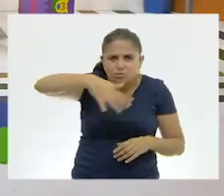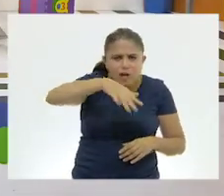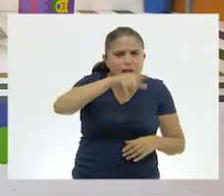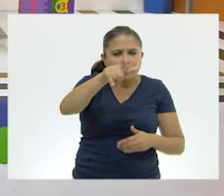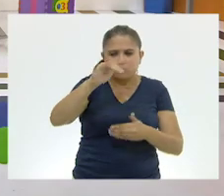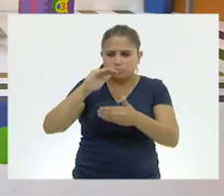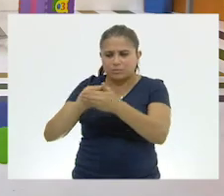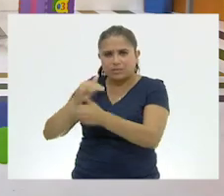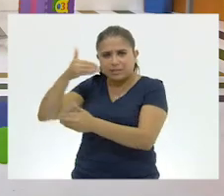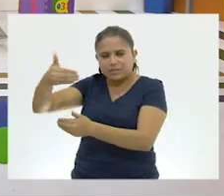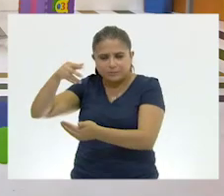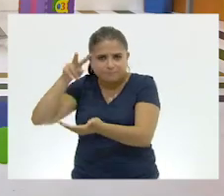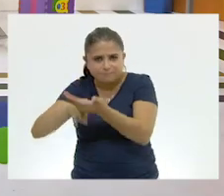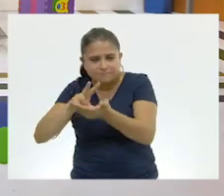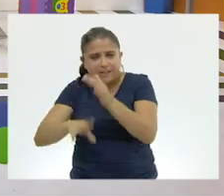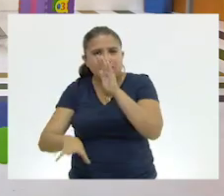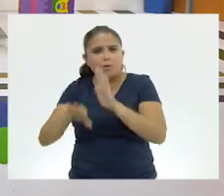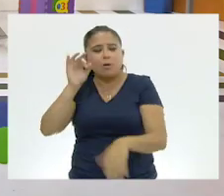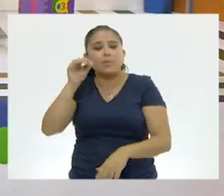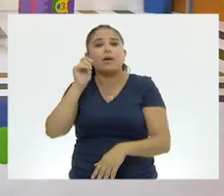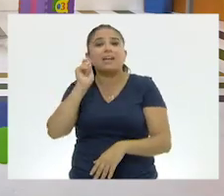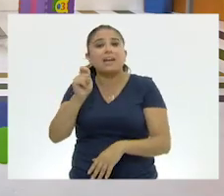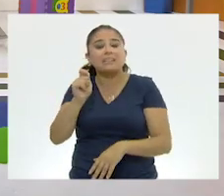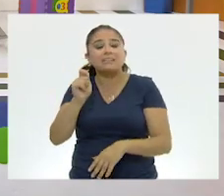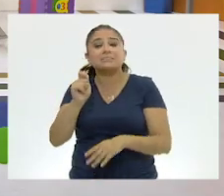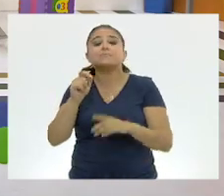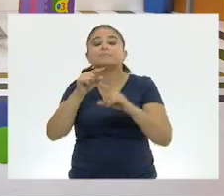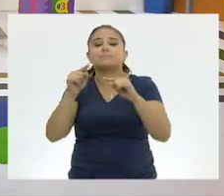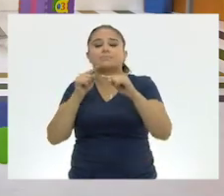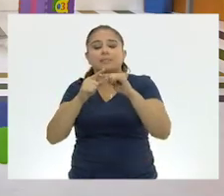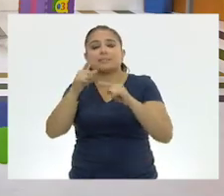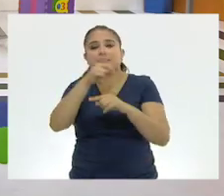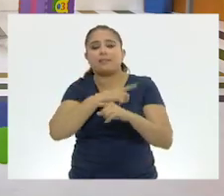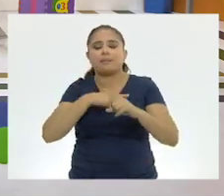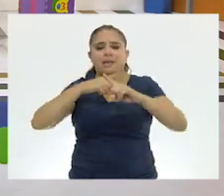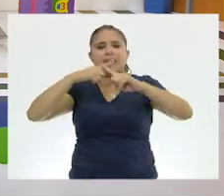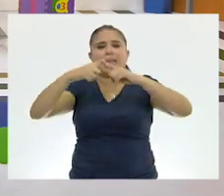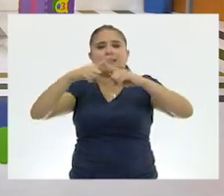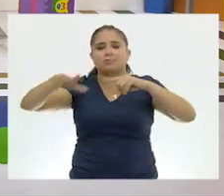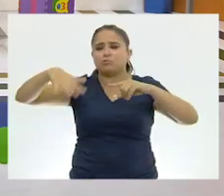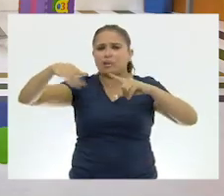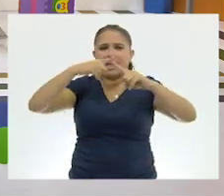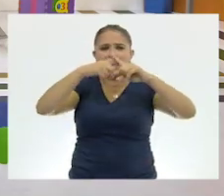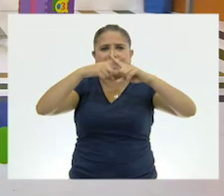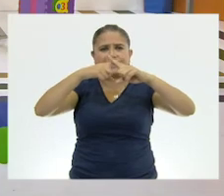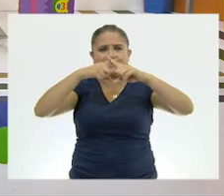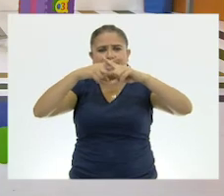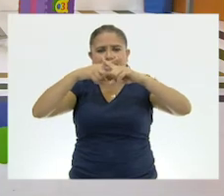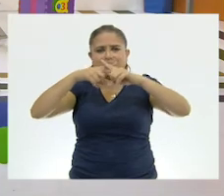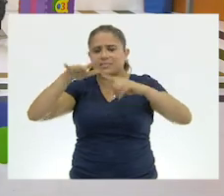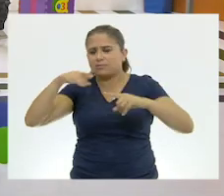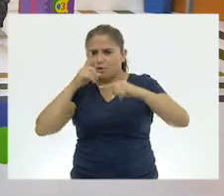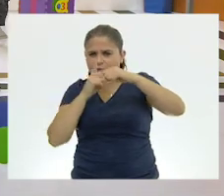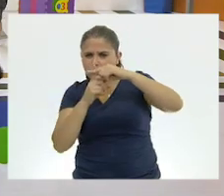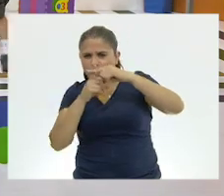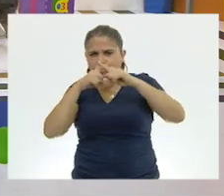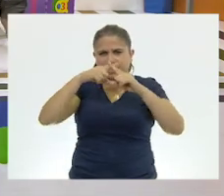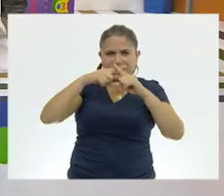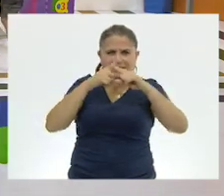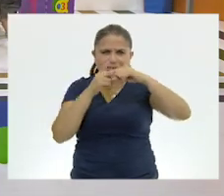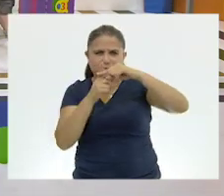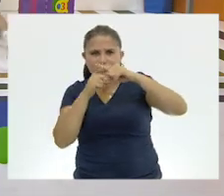su tesoro donde encuentren una X. Cada quien tiene que buscar una X. ¿Una X? Sí, una X o una cruz, una